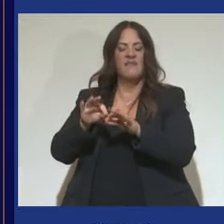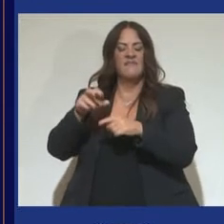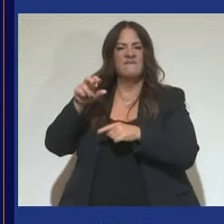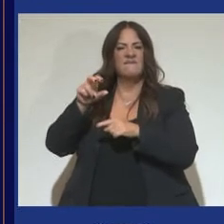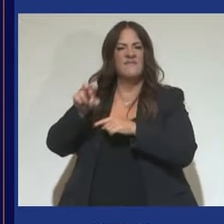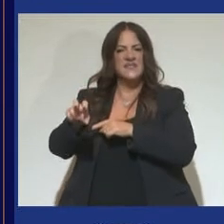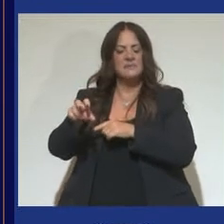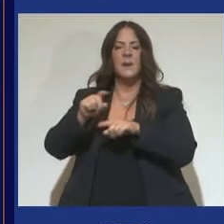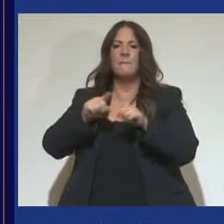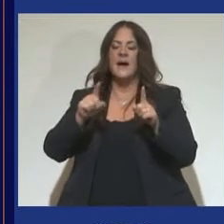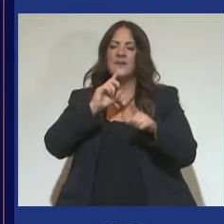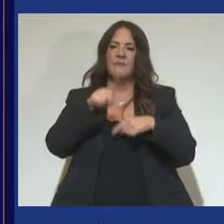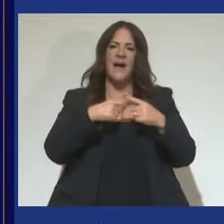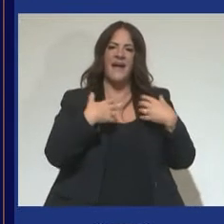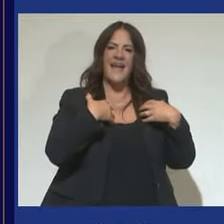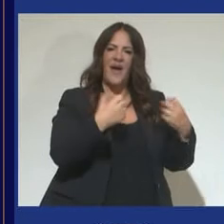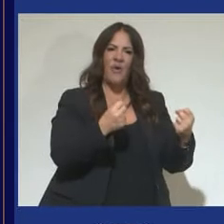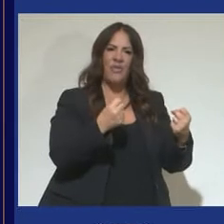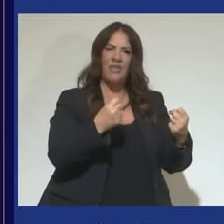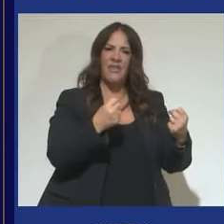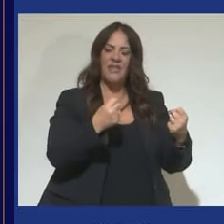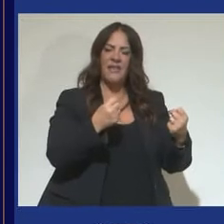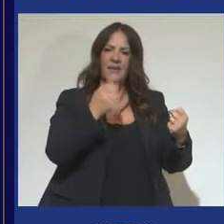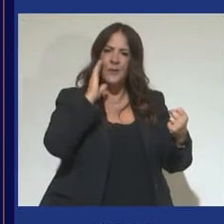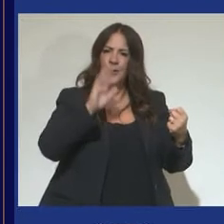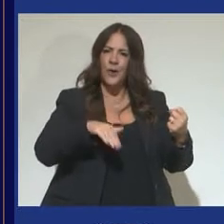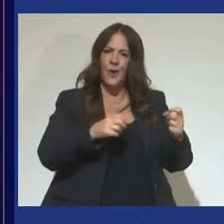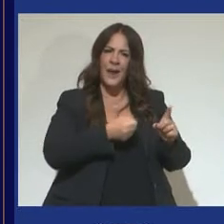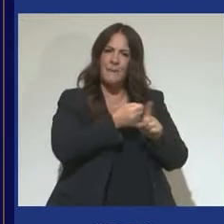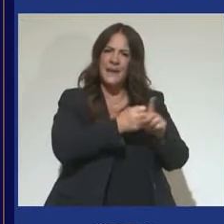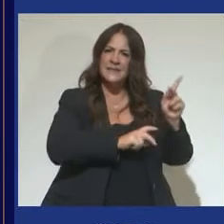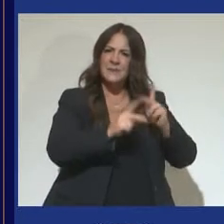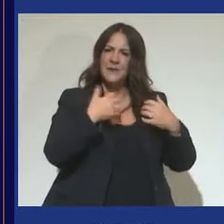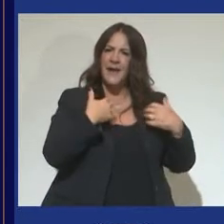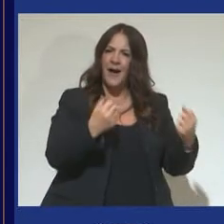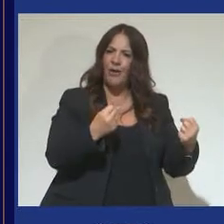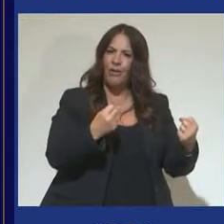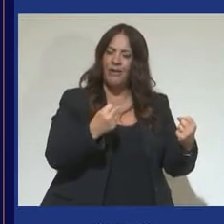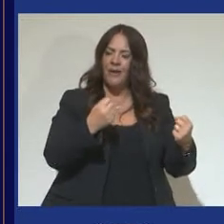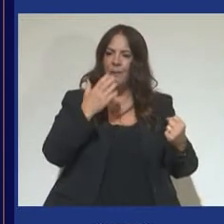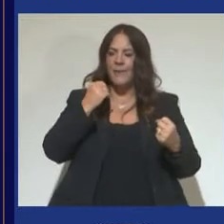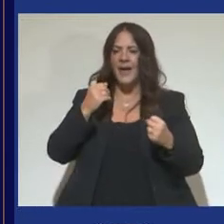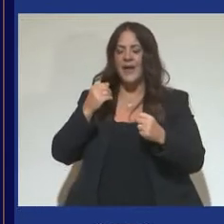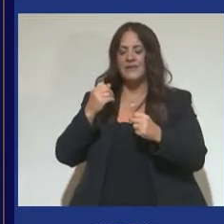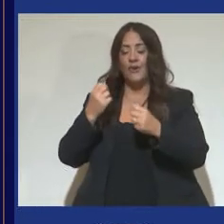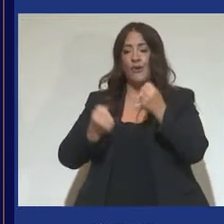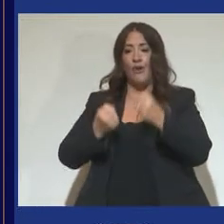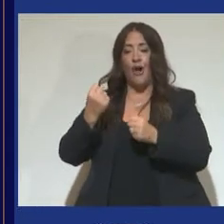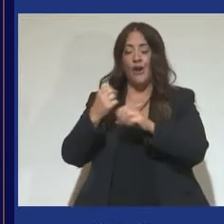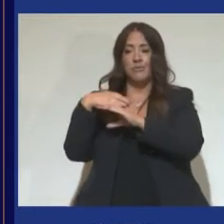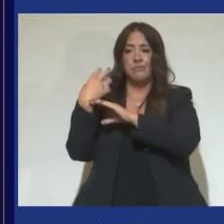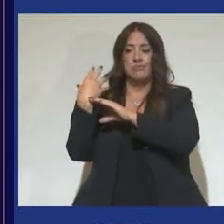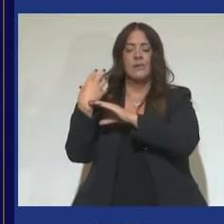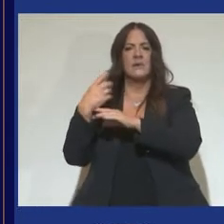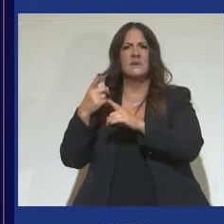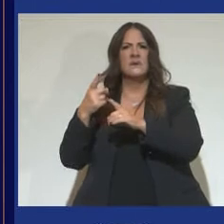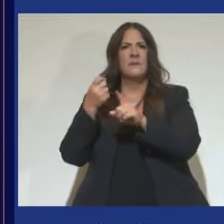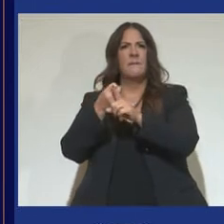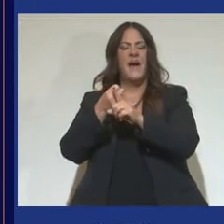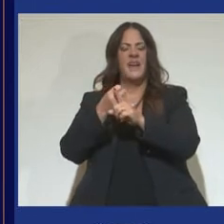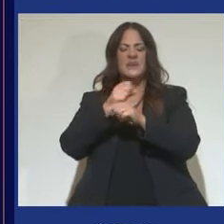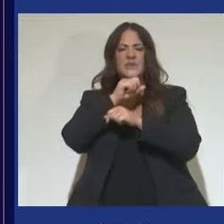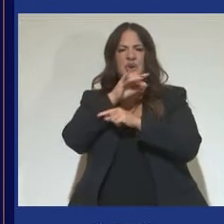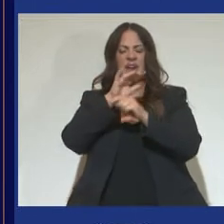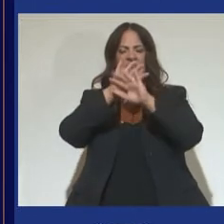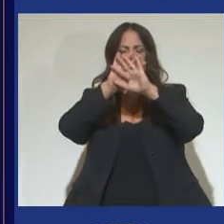del día la salud que tiene que ver con el asma tiene que ver con aire sucio no solamente tiene